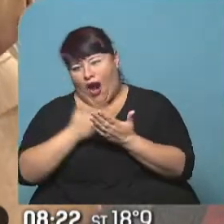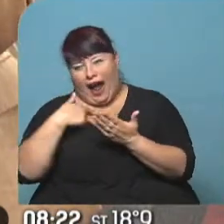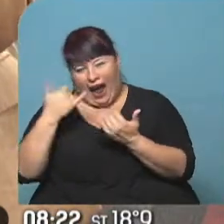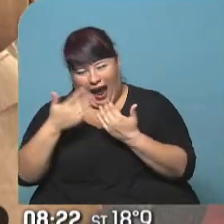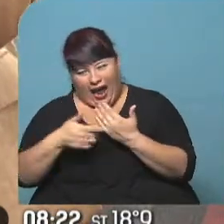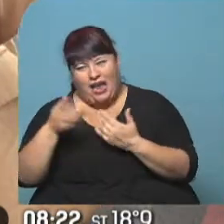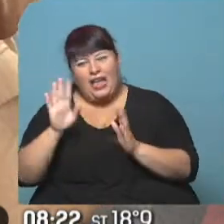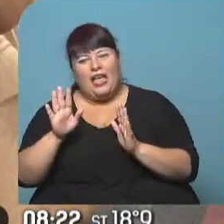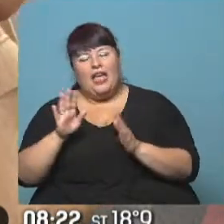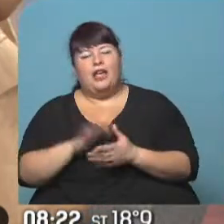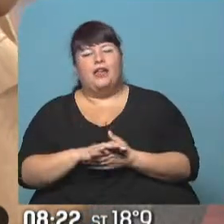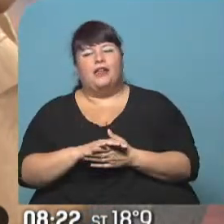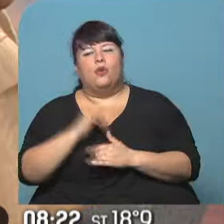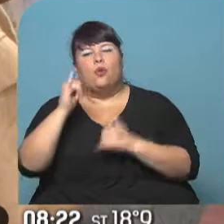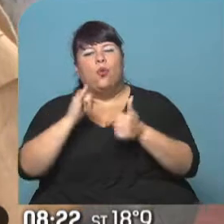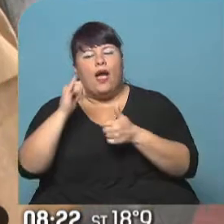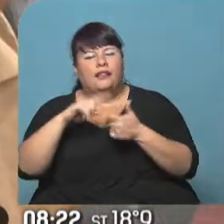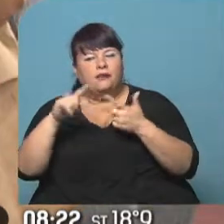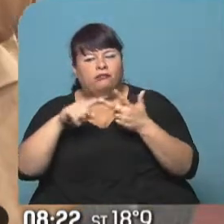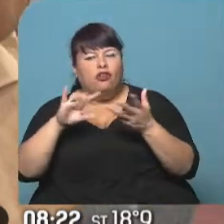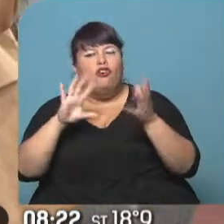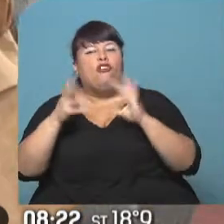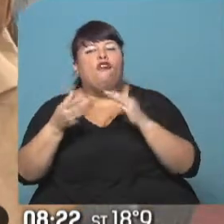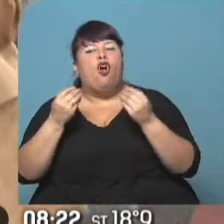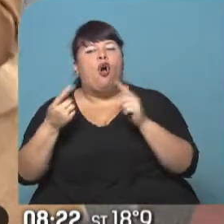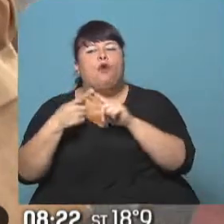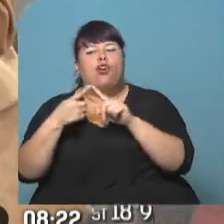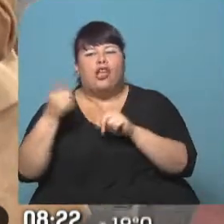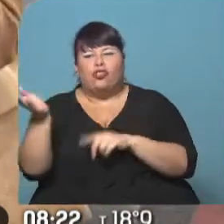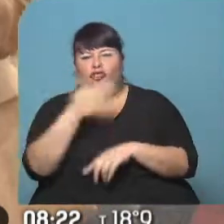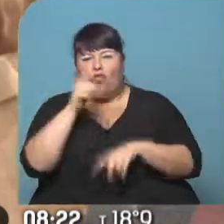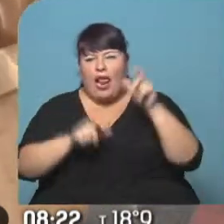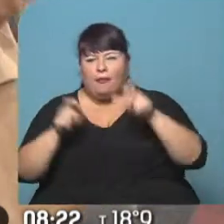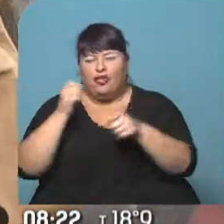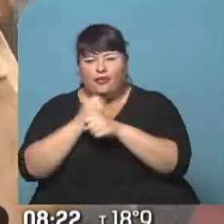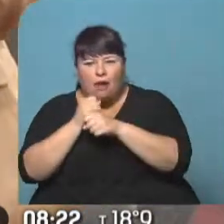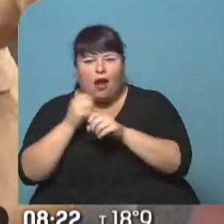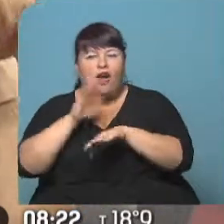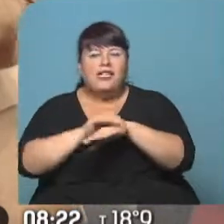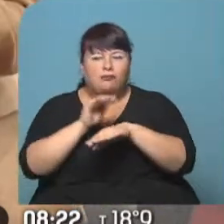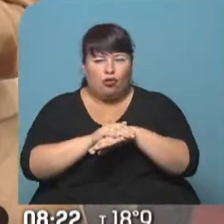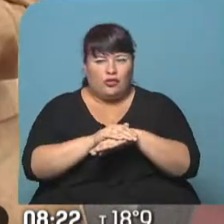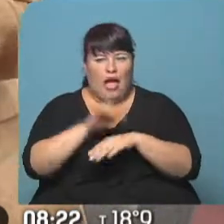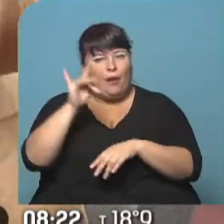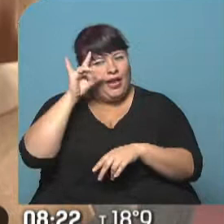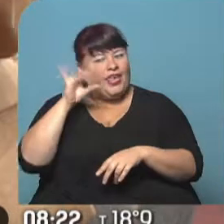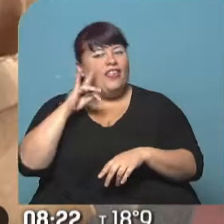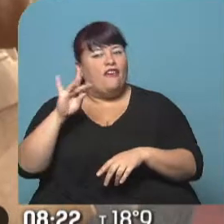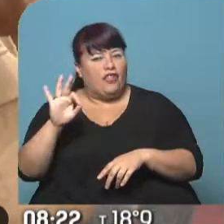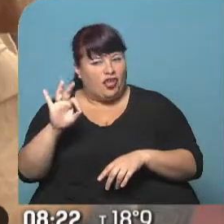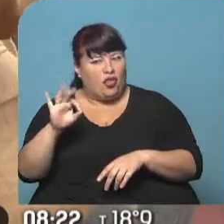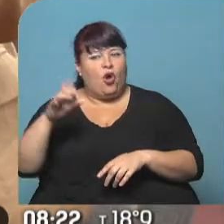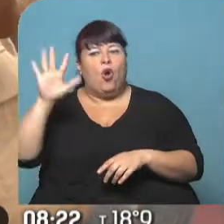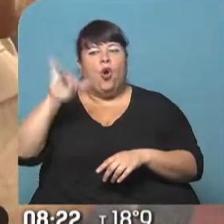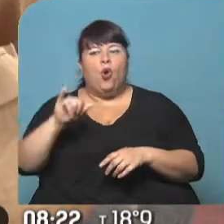tengo aquí, que menciona de la manera en que convivimos con cada uno de los trabajos y la responsabilidad que tenía De Vido. La luz